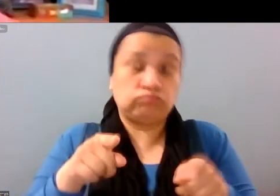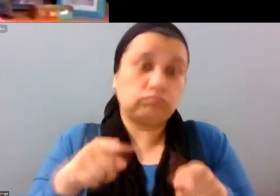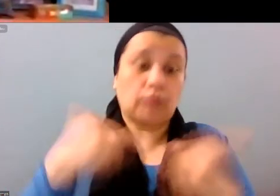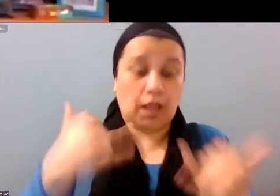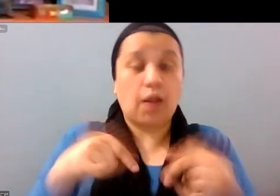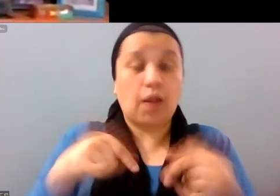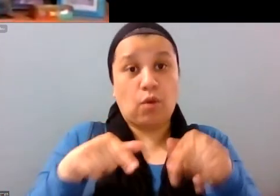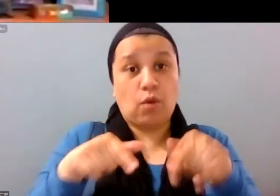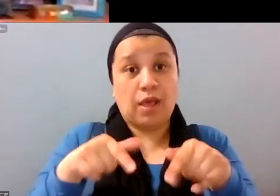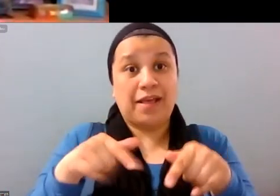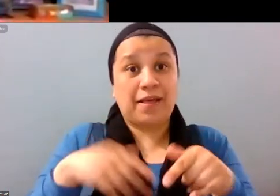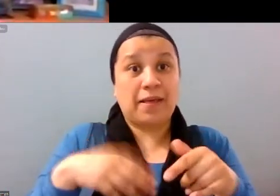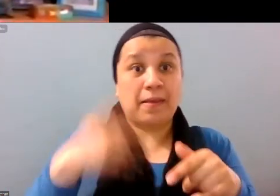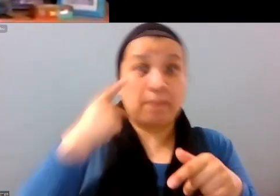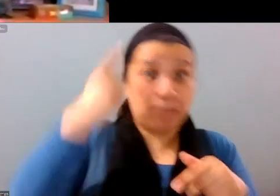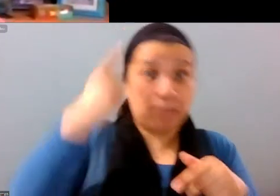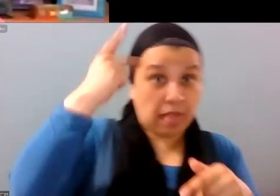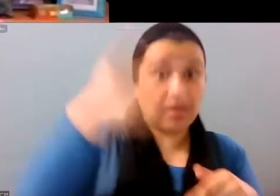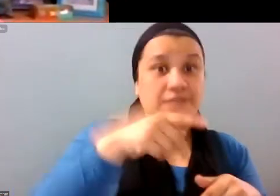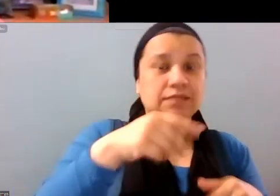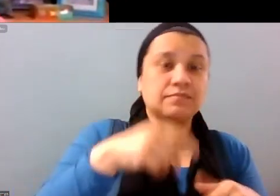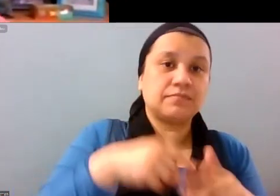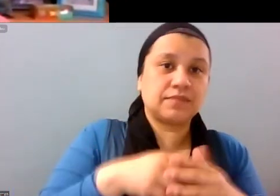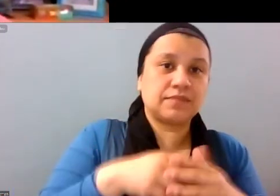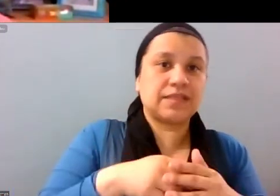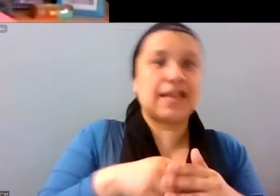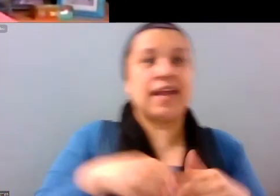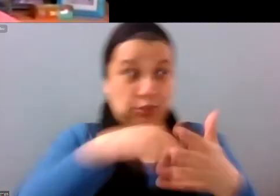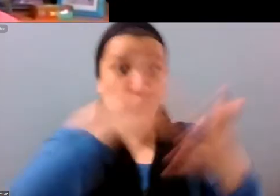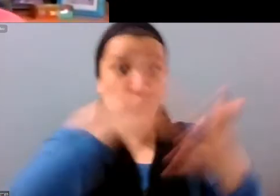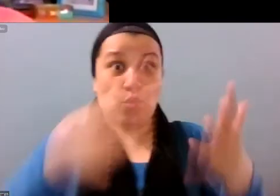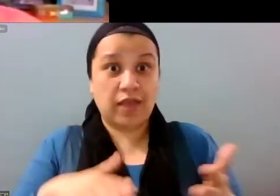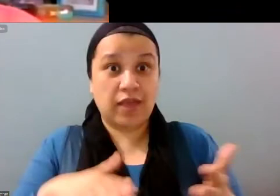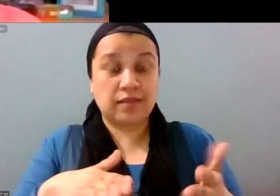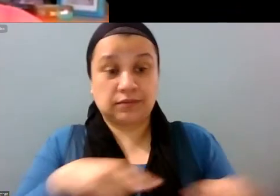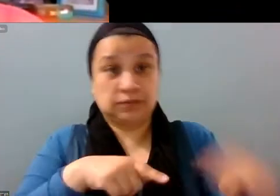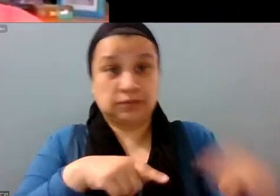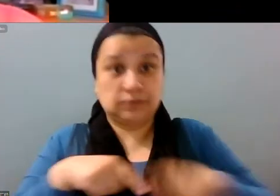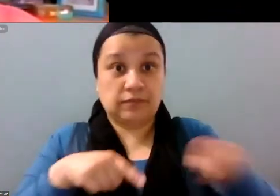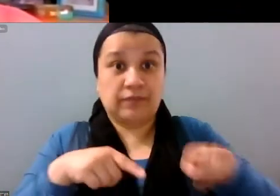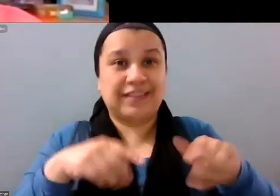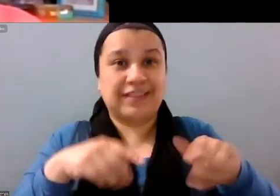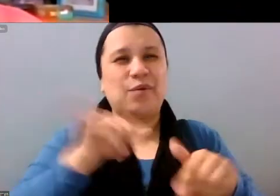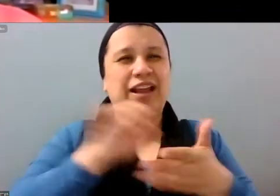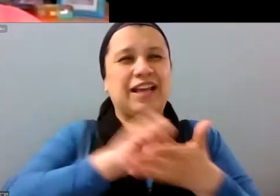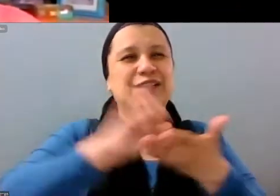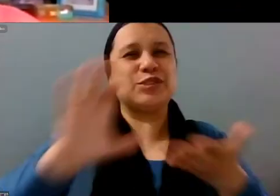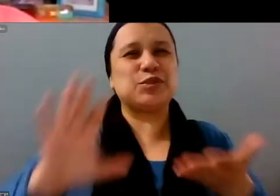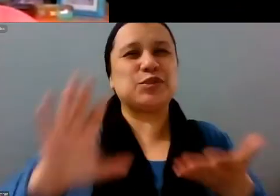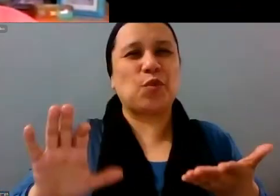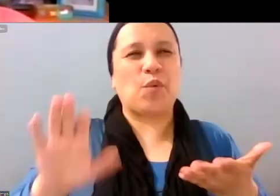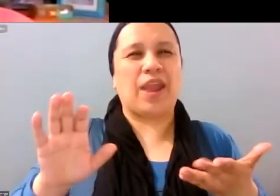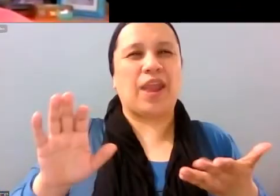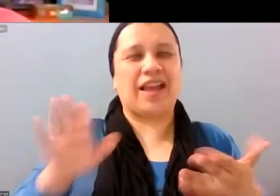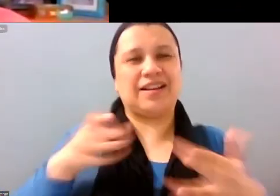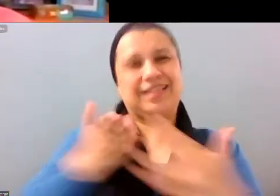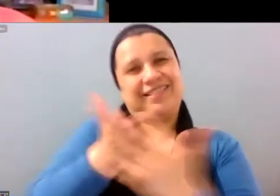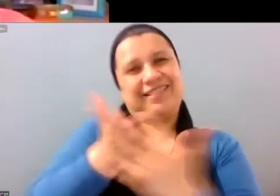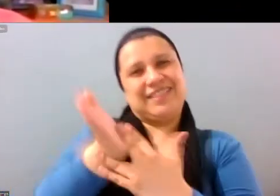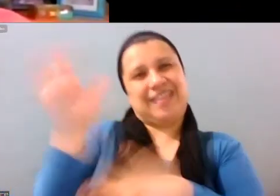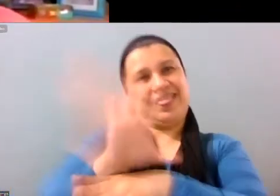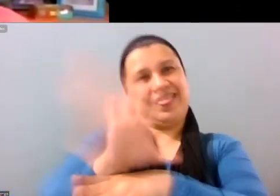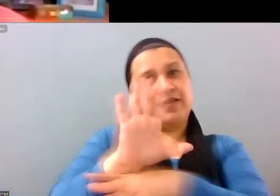padres padres madres y a los estudiantes a tener también una escuela desde la televisión tal vez nos puede comentar un